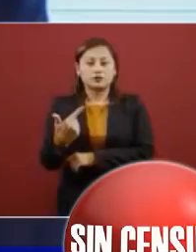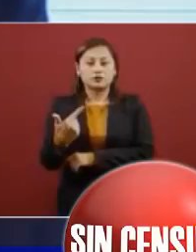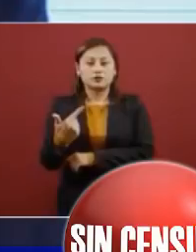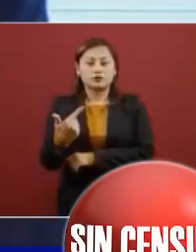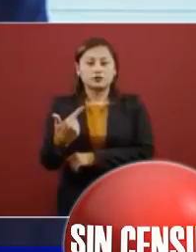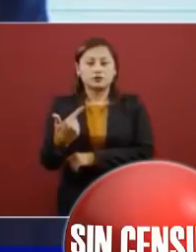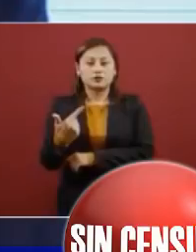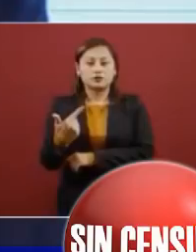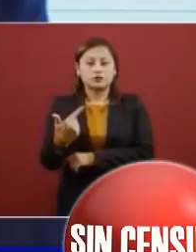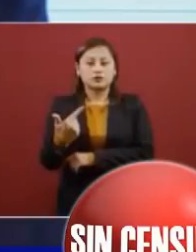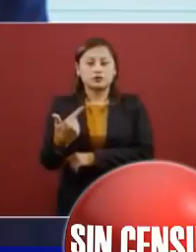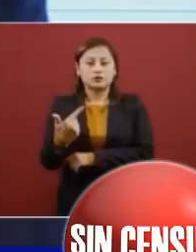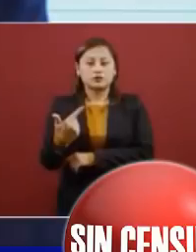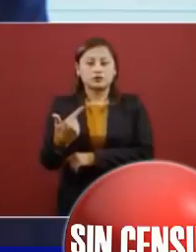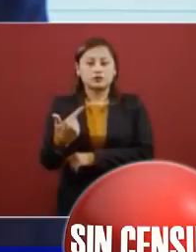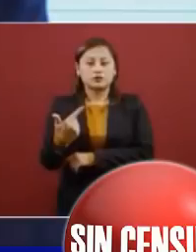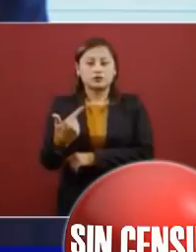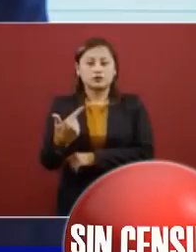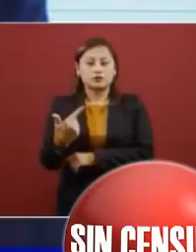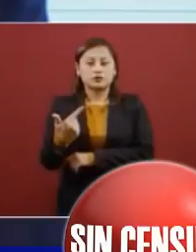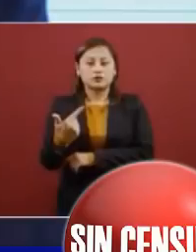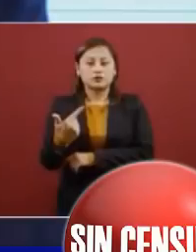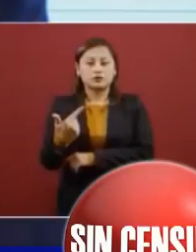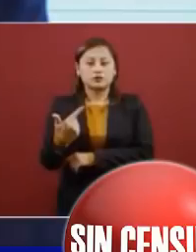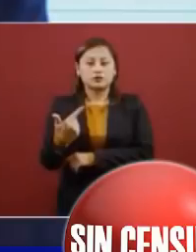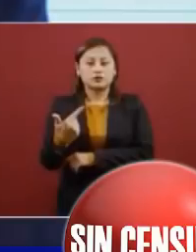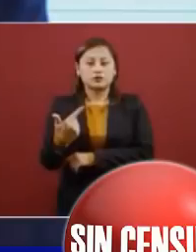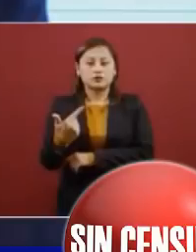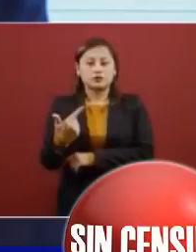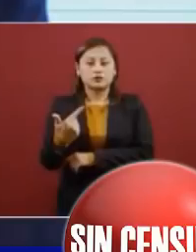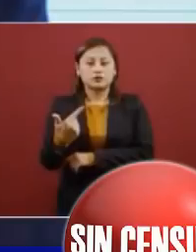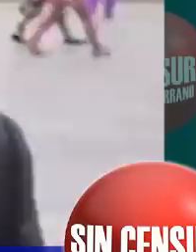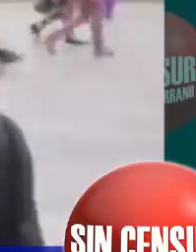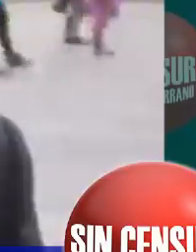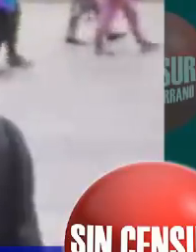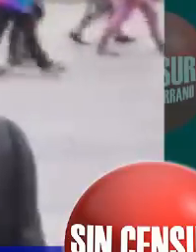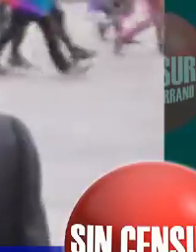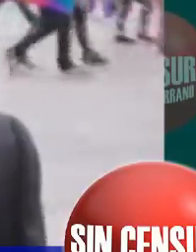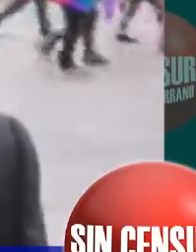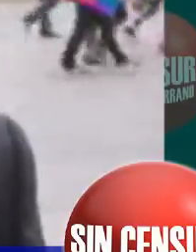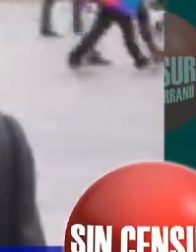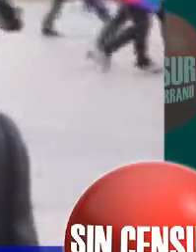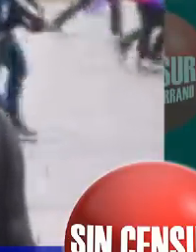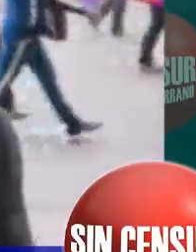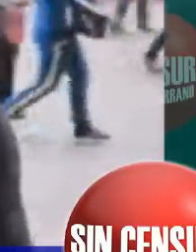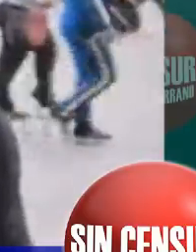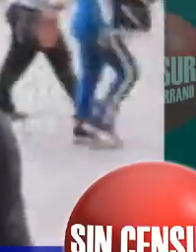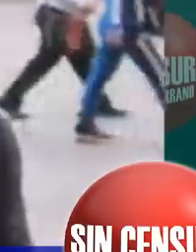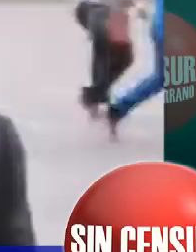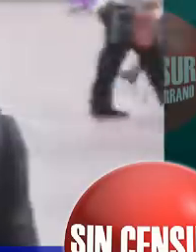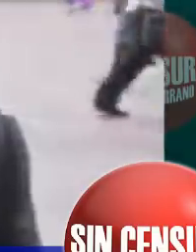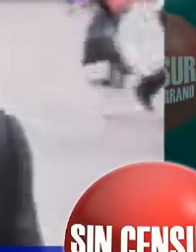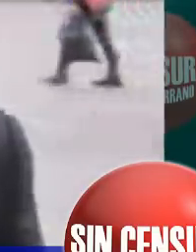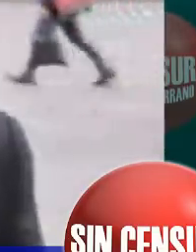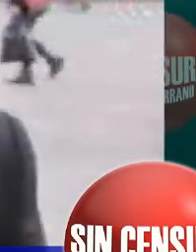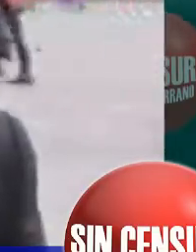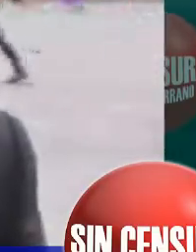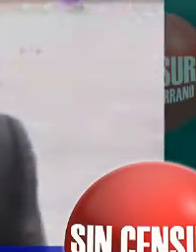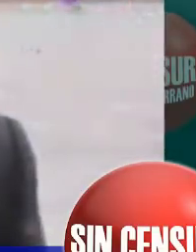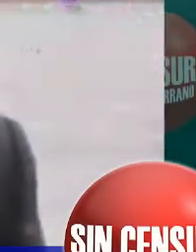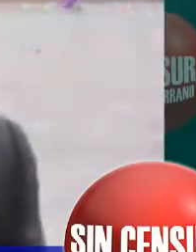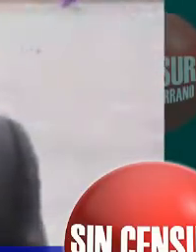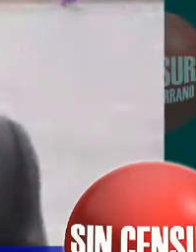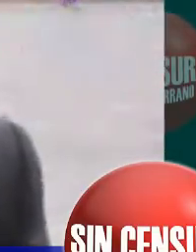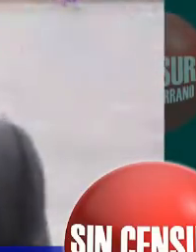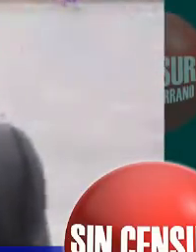rating que tiene. Y hay que reconocerle eso al presidente López Obrador, porque ha cambiado en este país esta dinámica